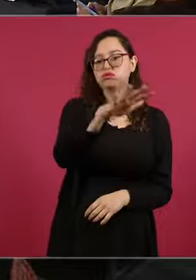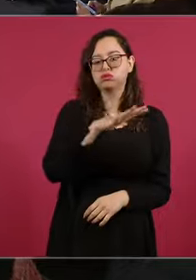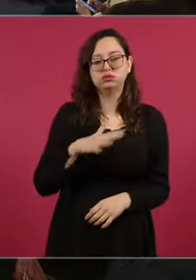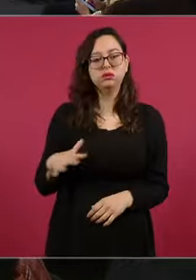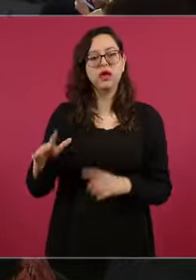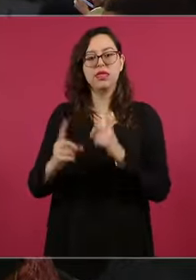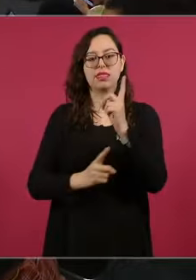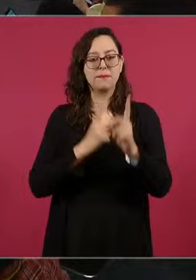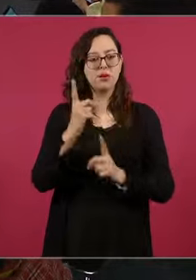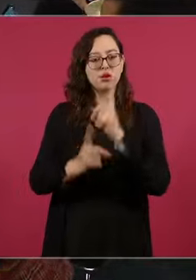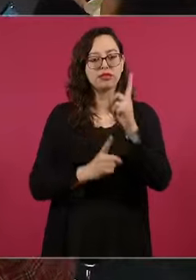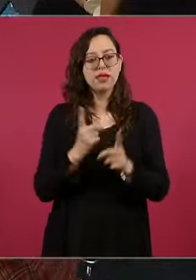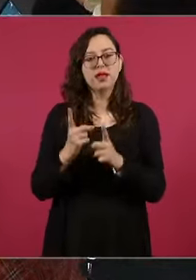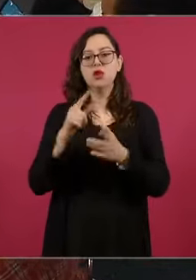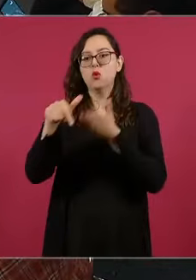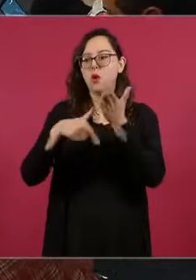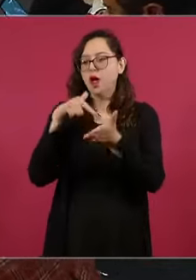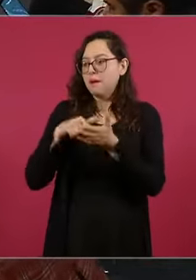país.